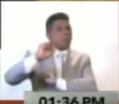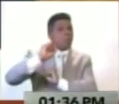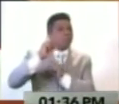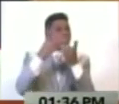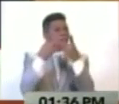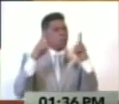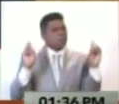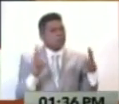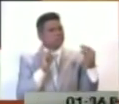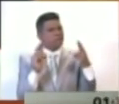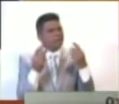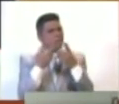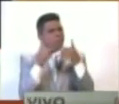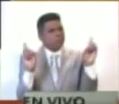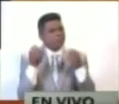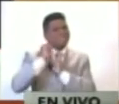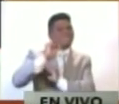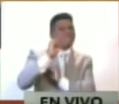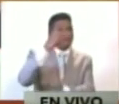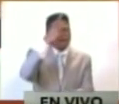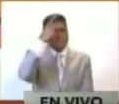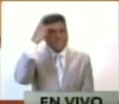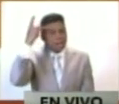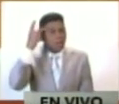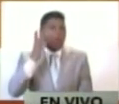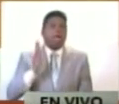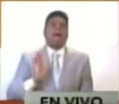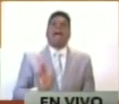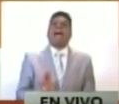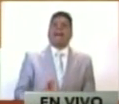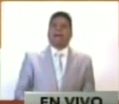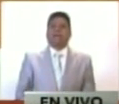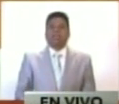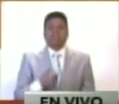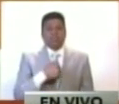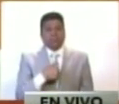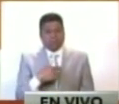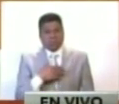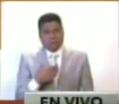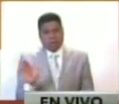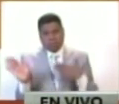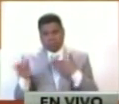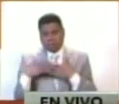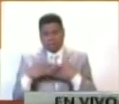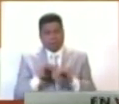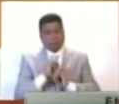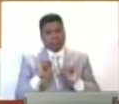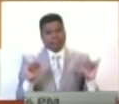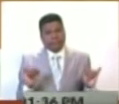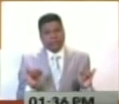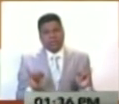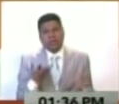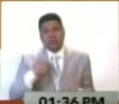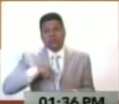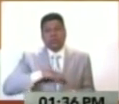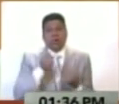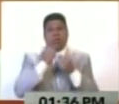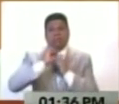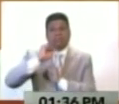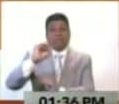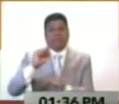Entonces, sobre el tema de Mercosur, nosotros quisiéramos ya, de verdad, cerrar este capítulo, porque nosotros estamos realmente en defensa de